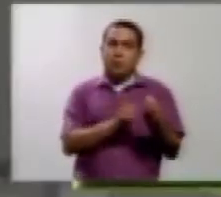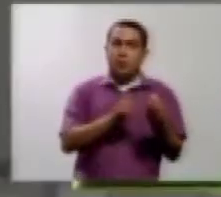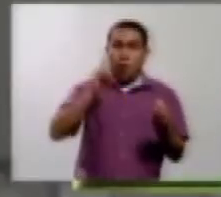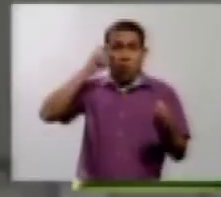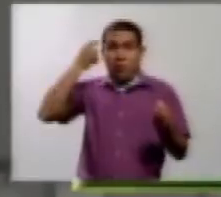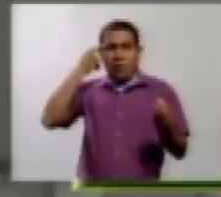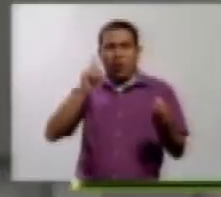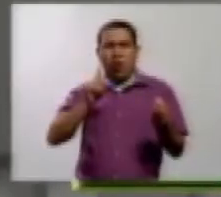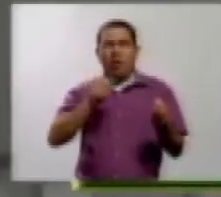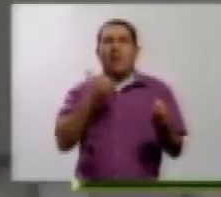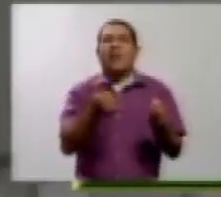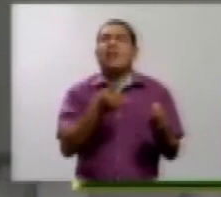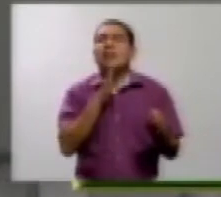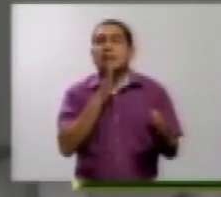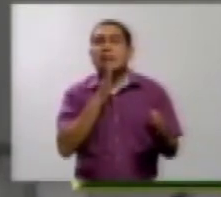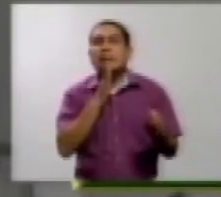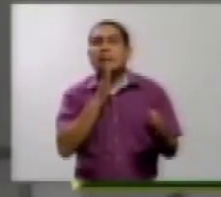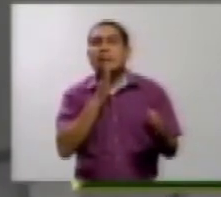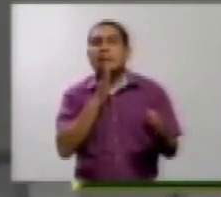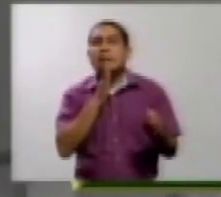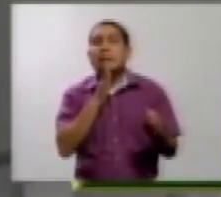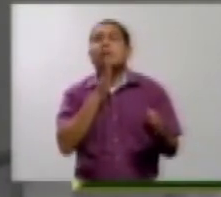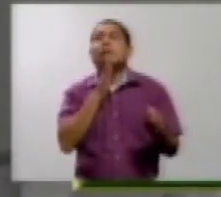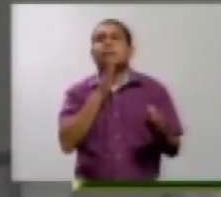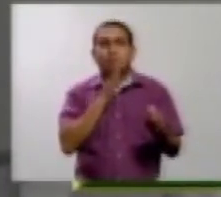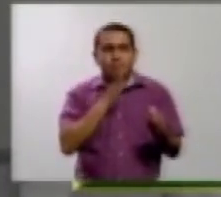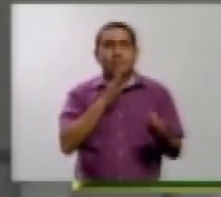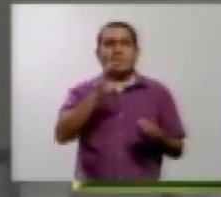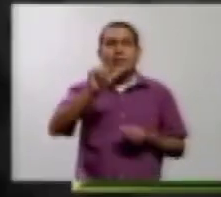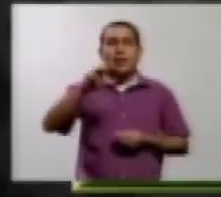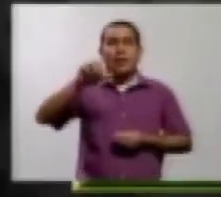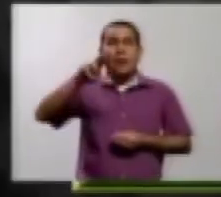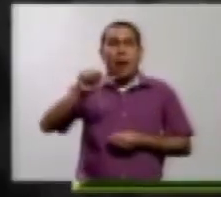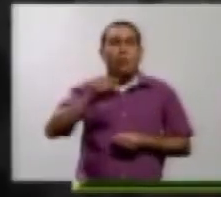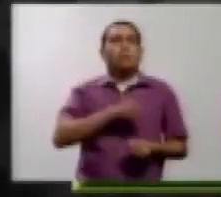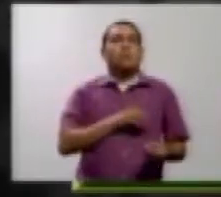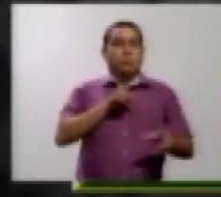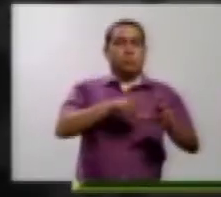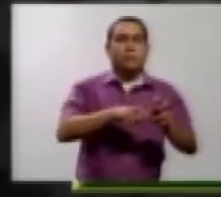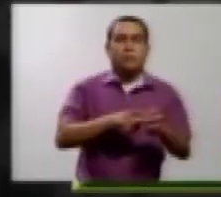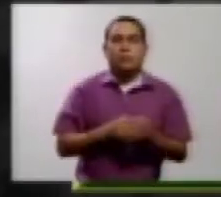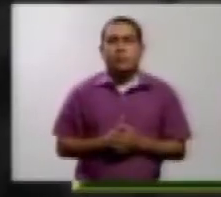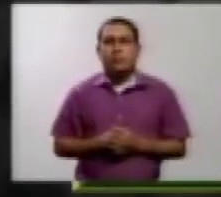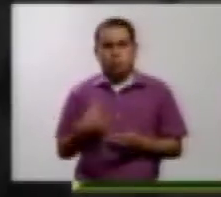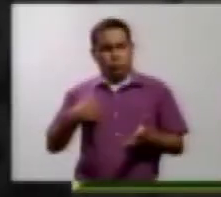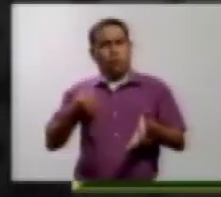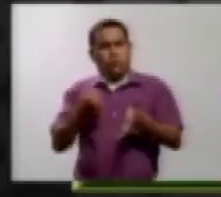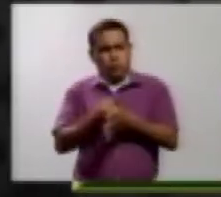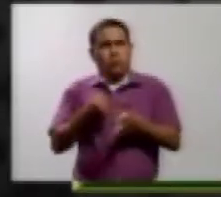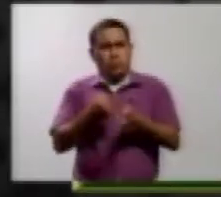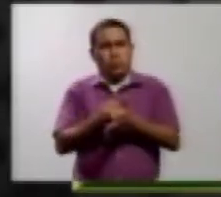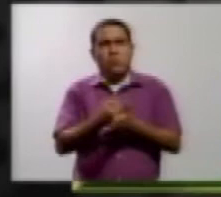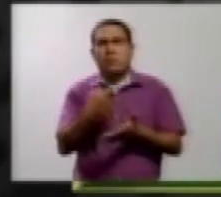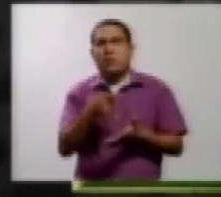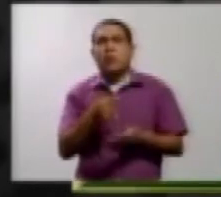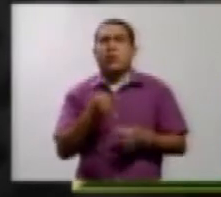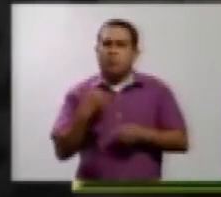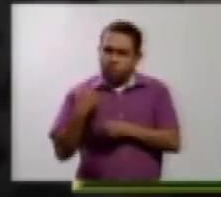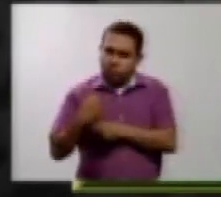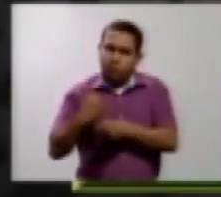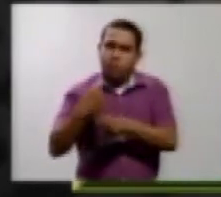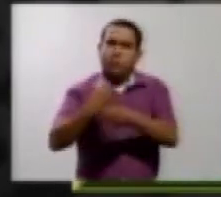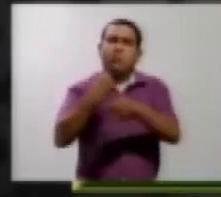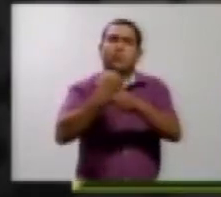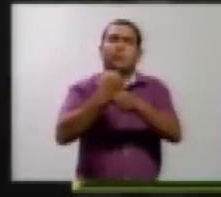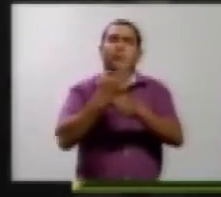gobernación. Ahora, le apuesta a la Cámara de Representantes. Insisto en esa misma labor de trabajar por mi provincia en el